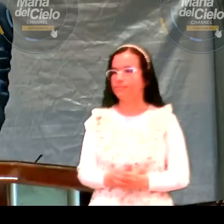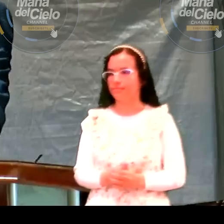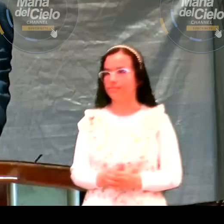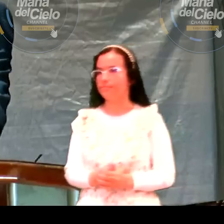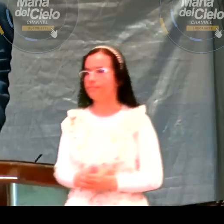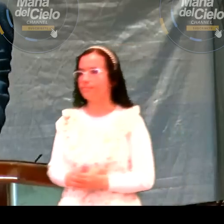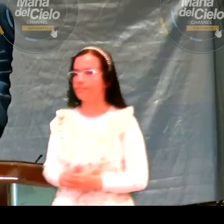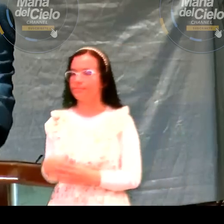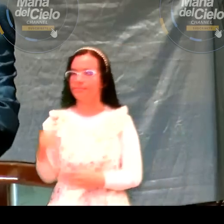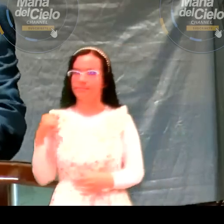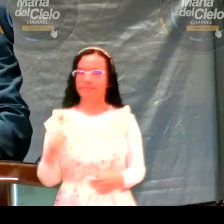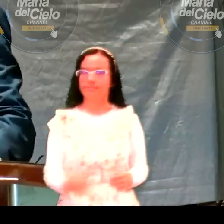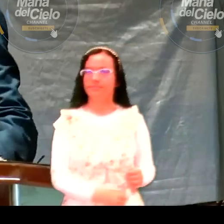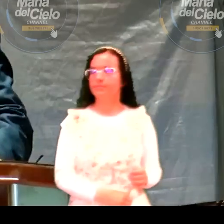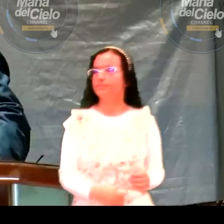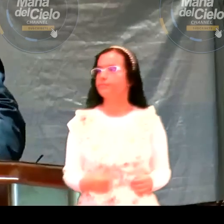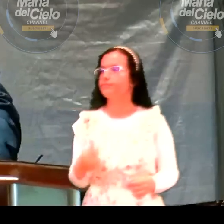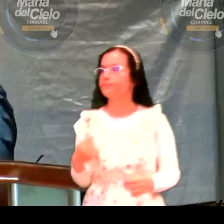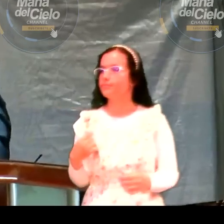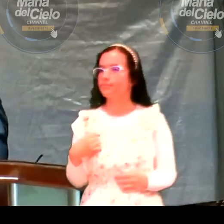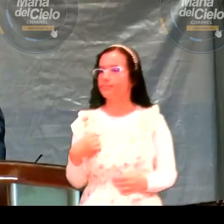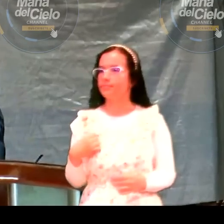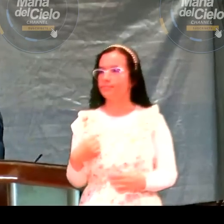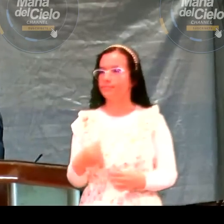dio una promesa a un hombre,